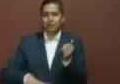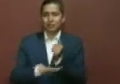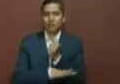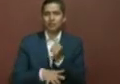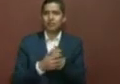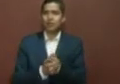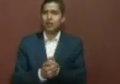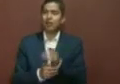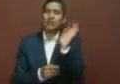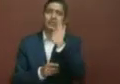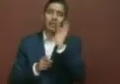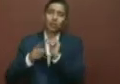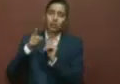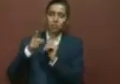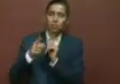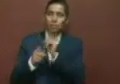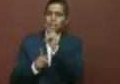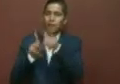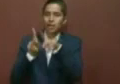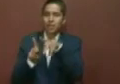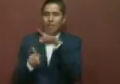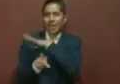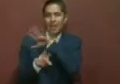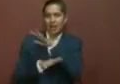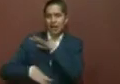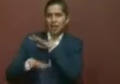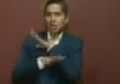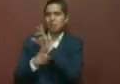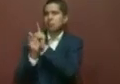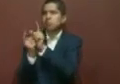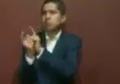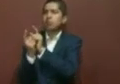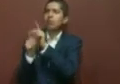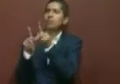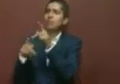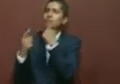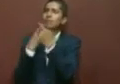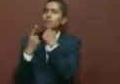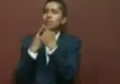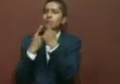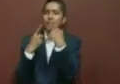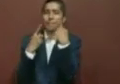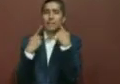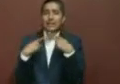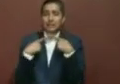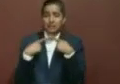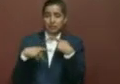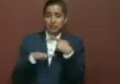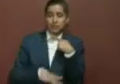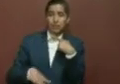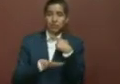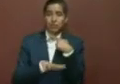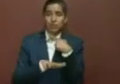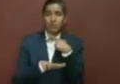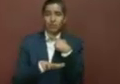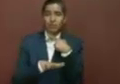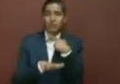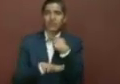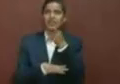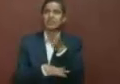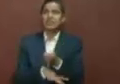Si tú platicas así en un ambiente general con los ciudadanos en torno